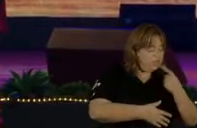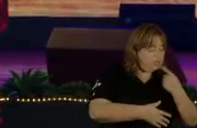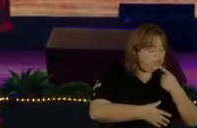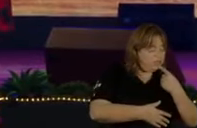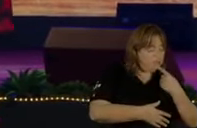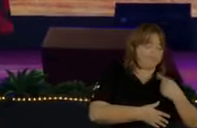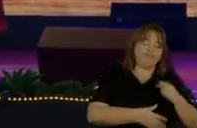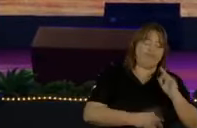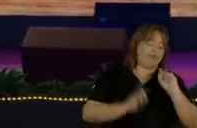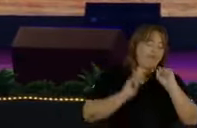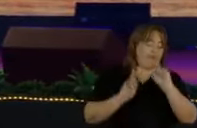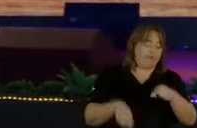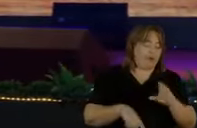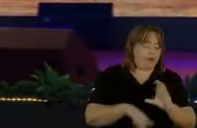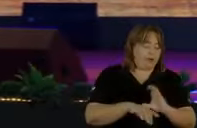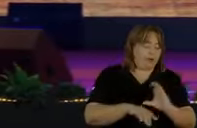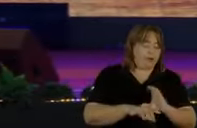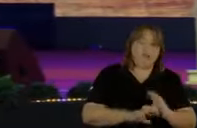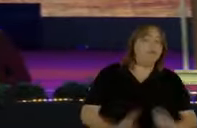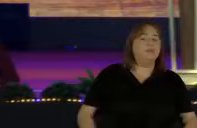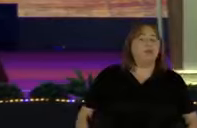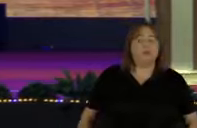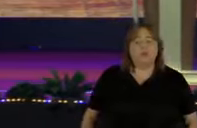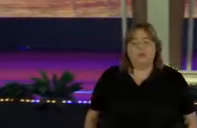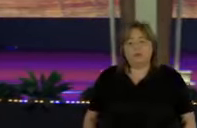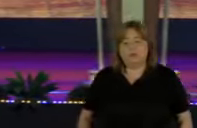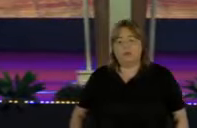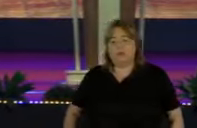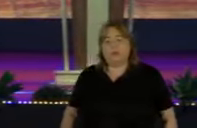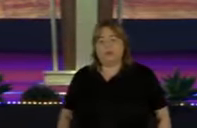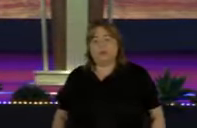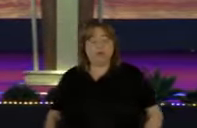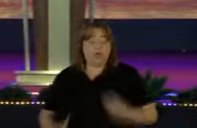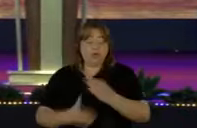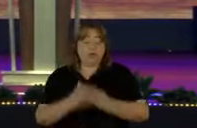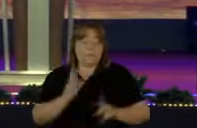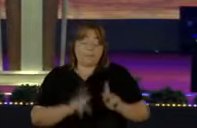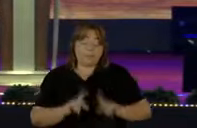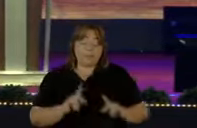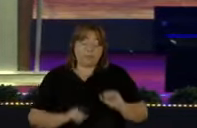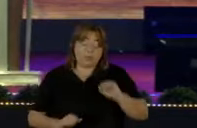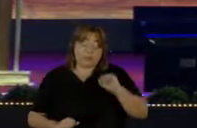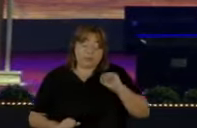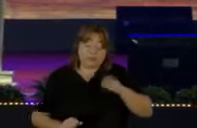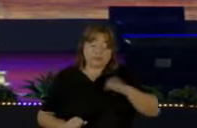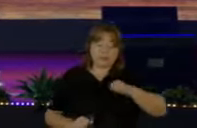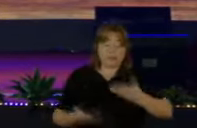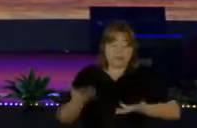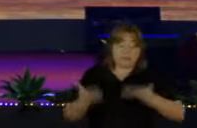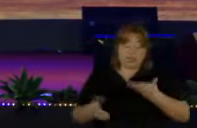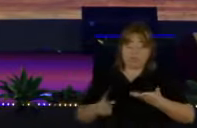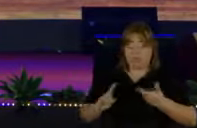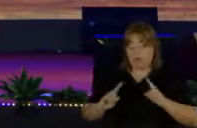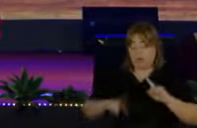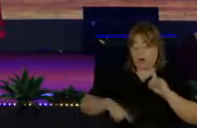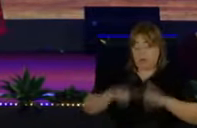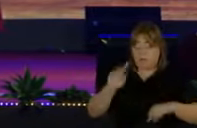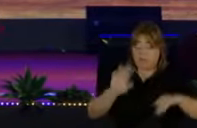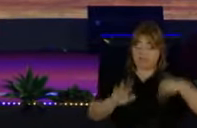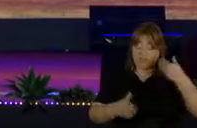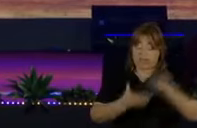voy a ver por radio. Claro, hay algunas personas pues que quizás no pueden venir al templo por la pandemia esta que dice que hay por